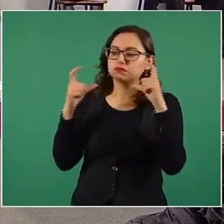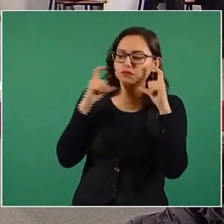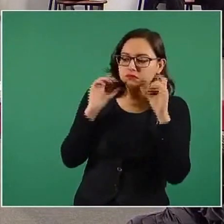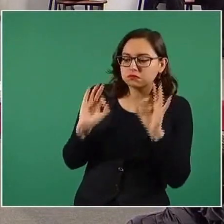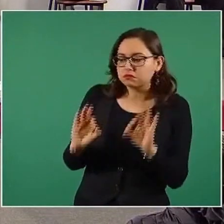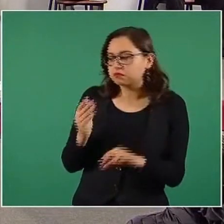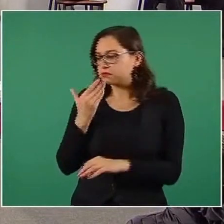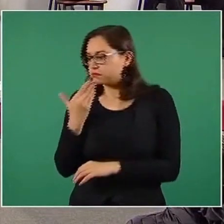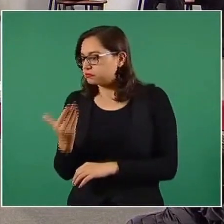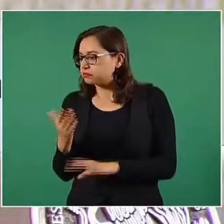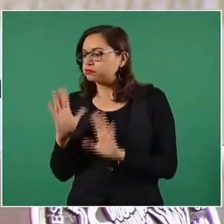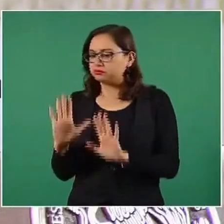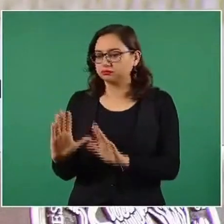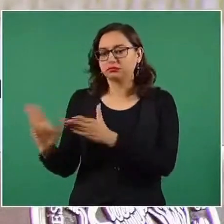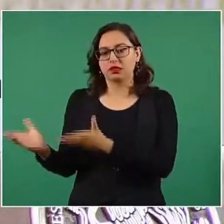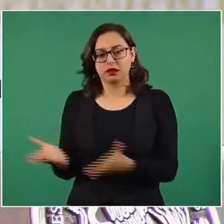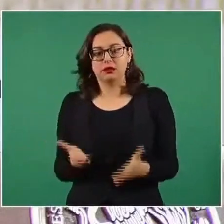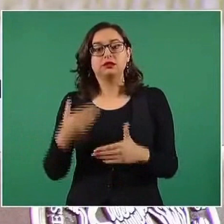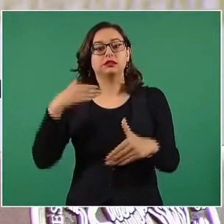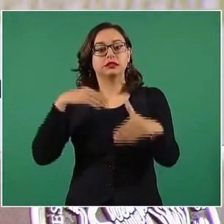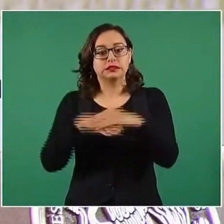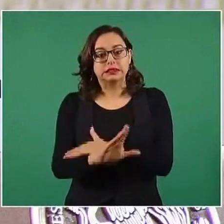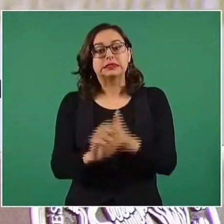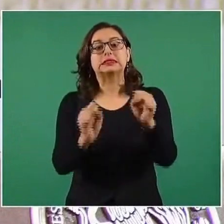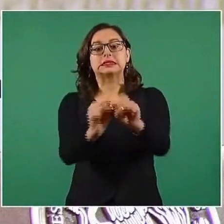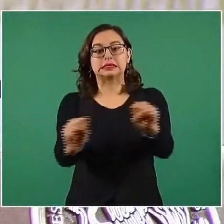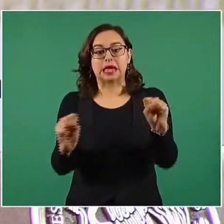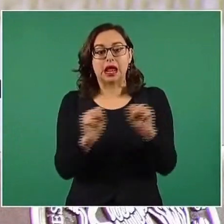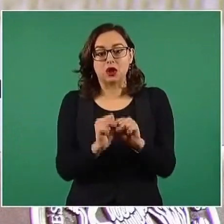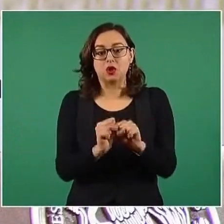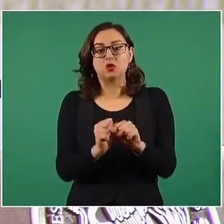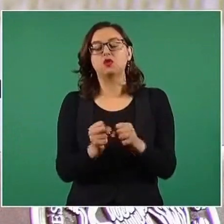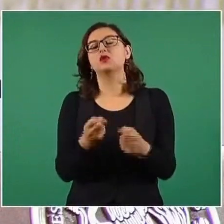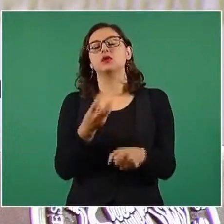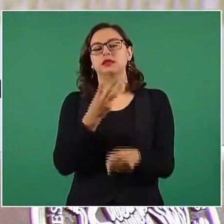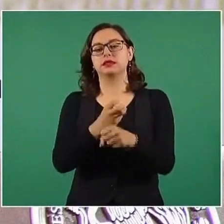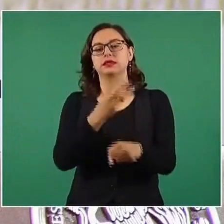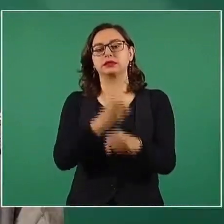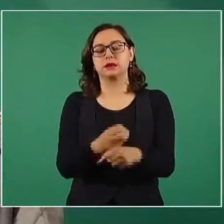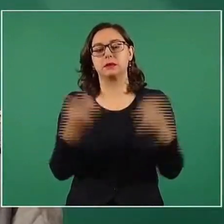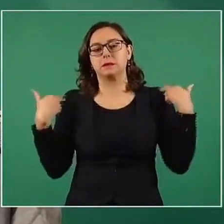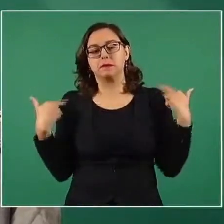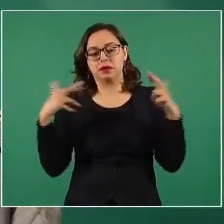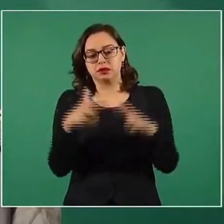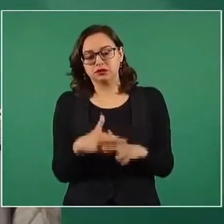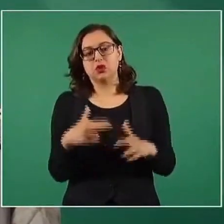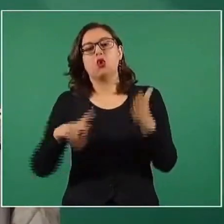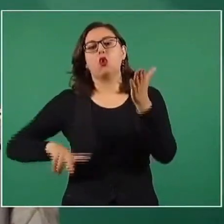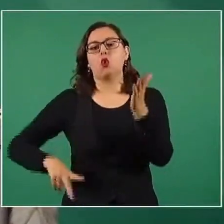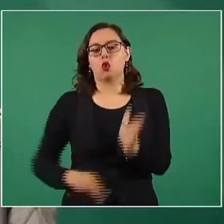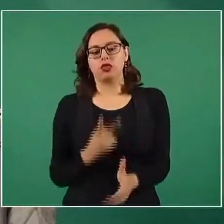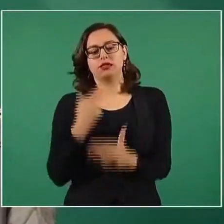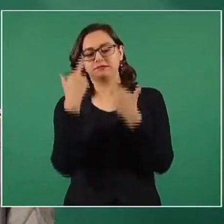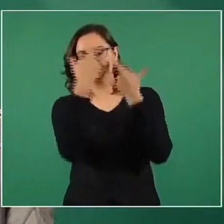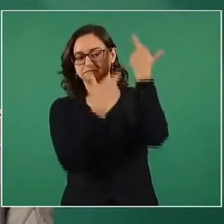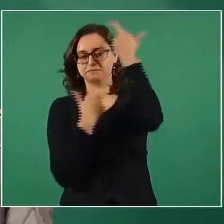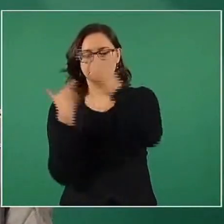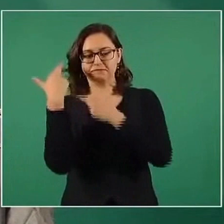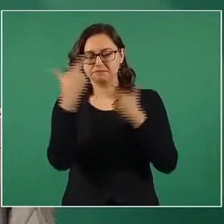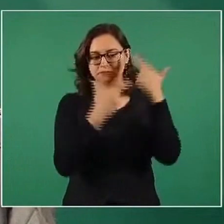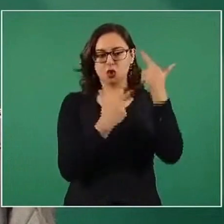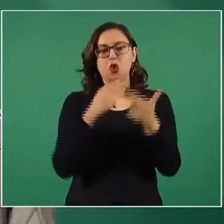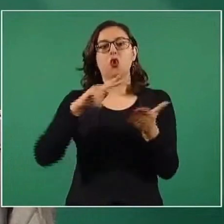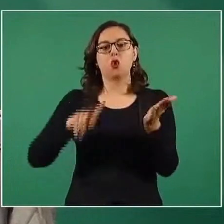el segundo filtro. Y ya cuando entren a los salones de clases será el tercer filtro, en donde el maestro también nos hará favor de checar